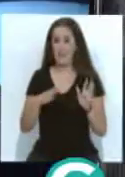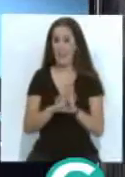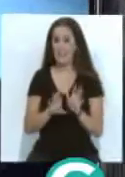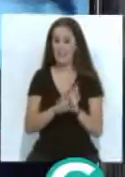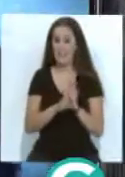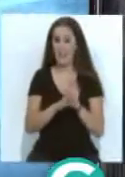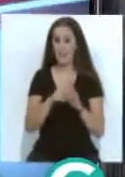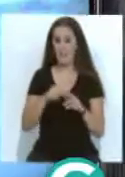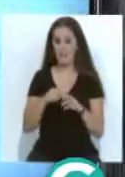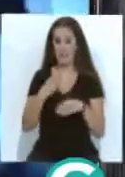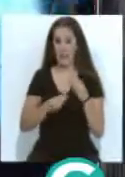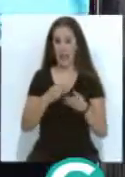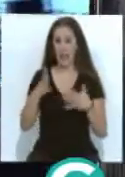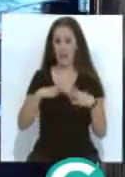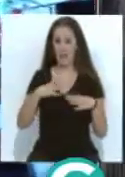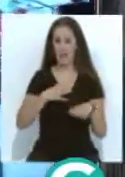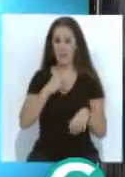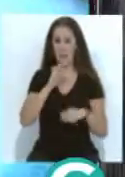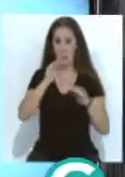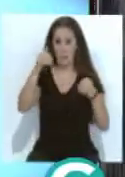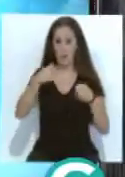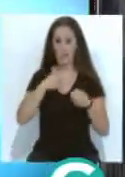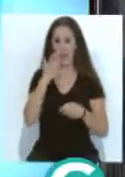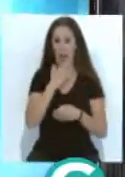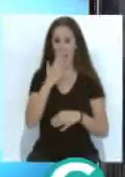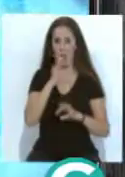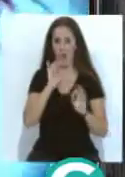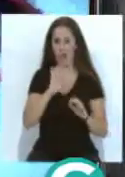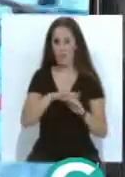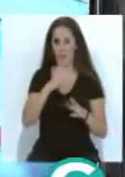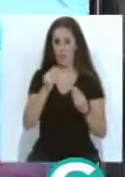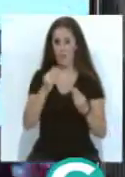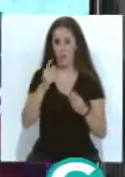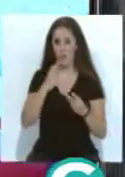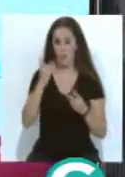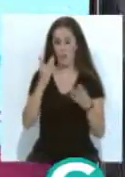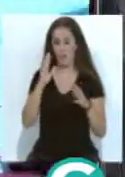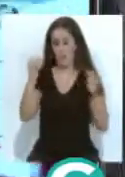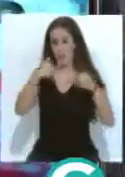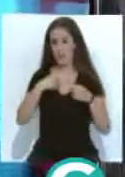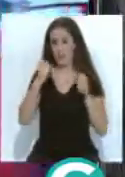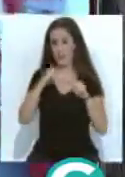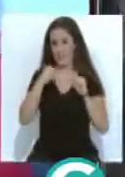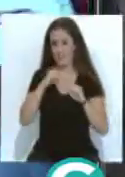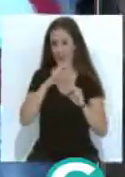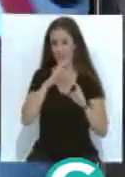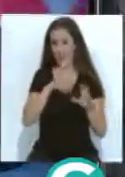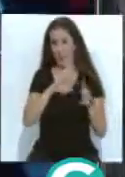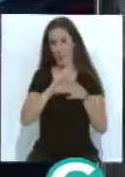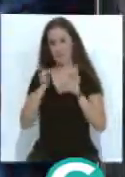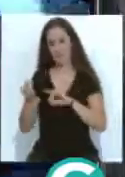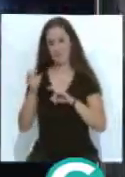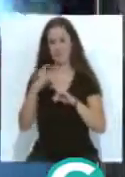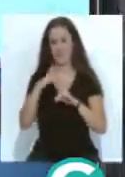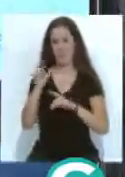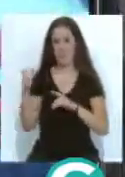Seguimos en este Haciendo Tipo de vuelta al cole, para muchos vuelta a los ensayos, si lo llevamos a la terminología